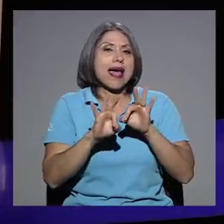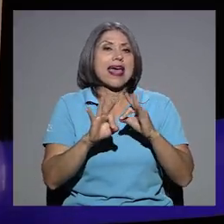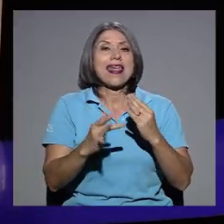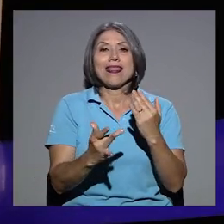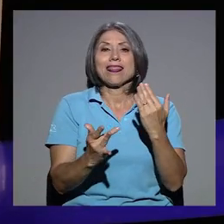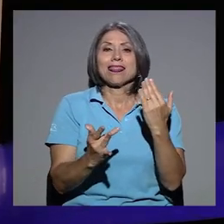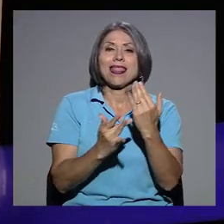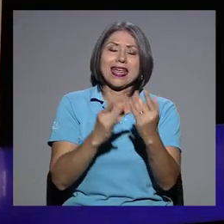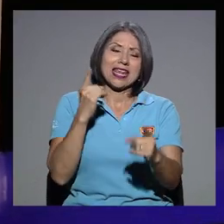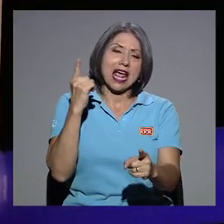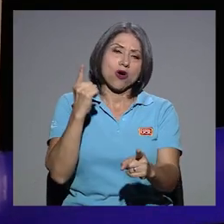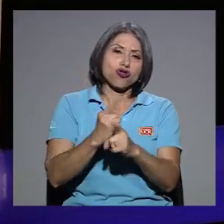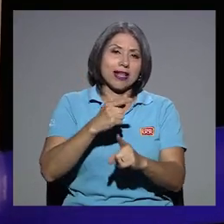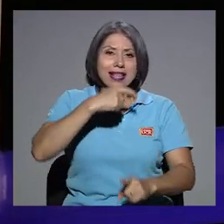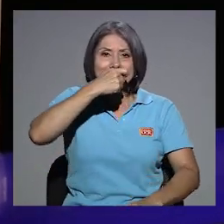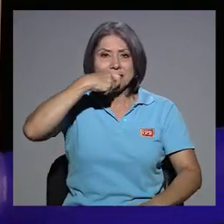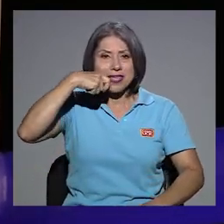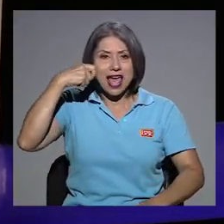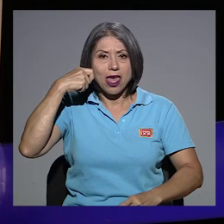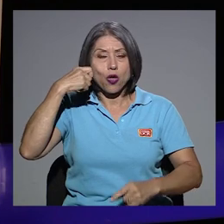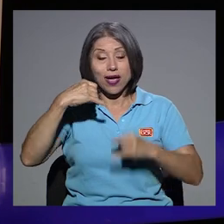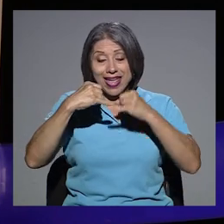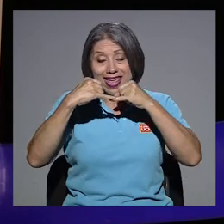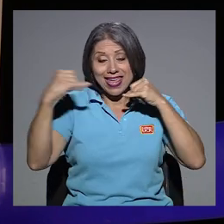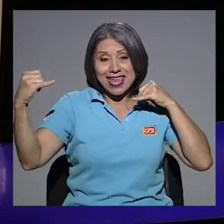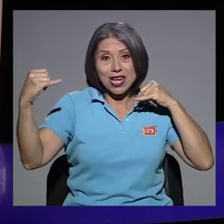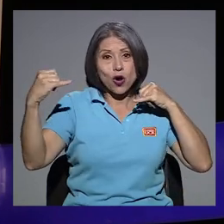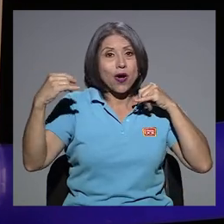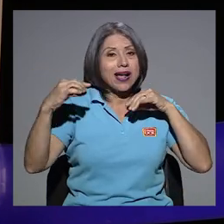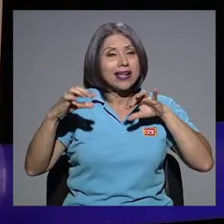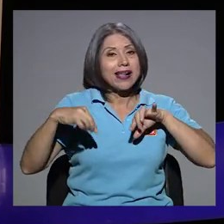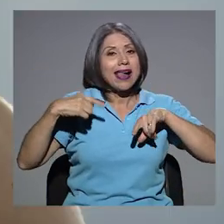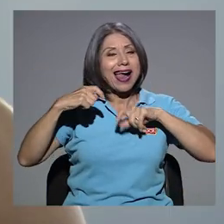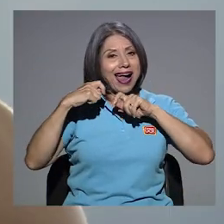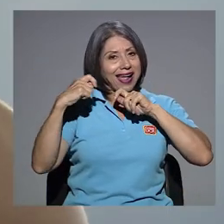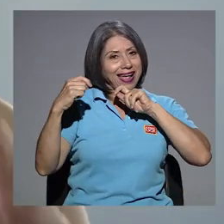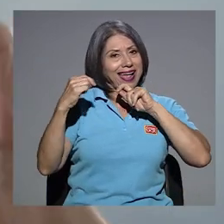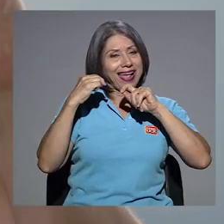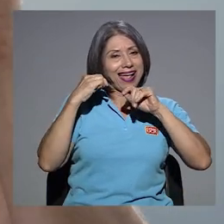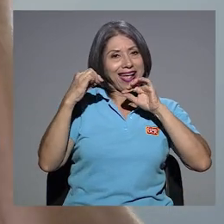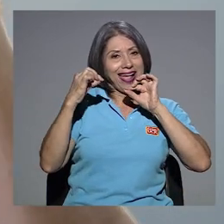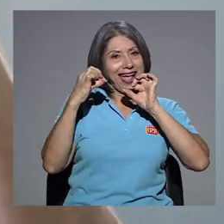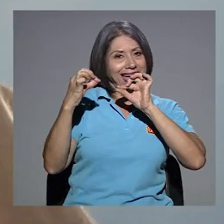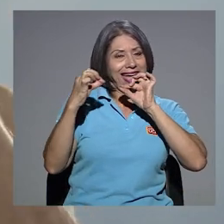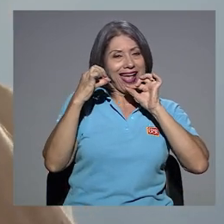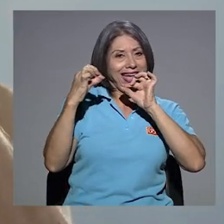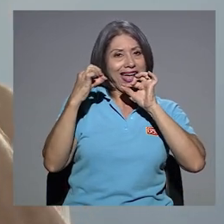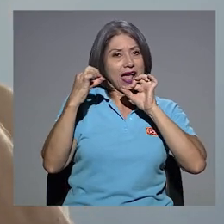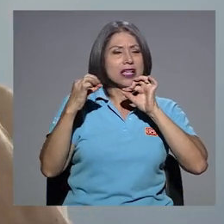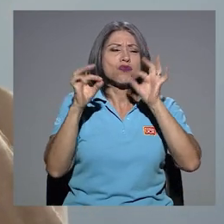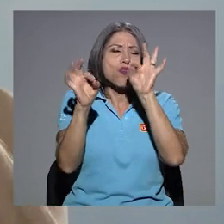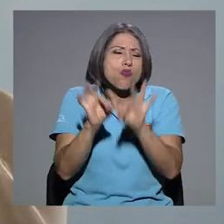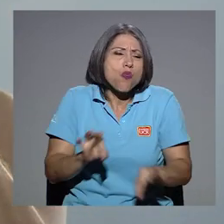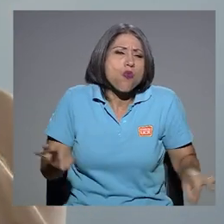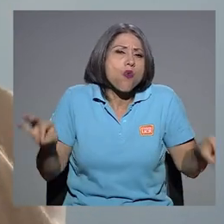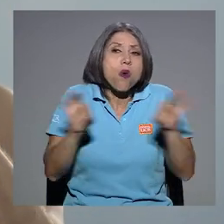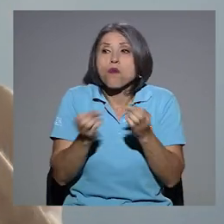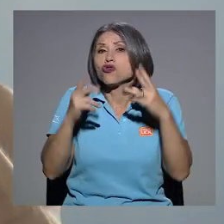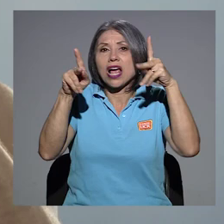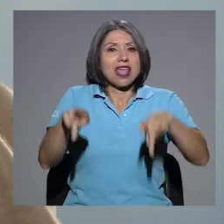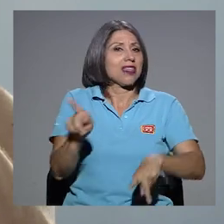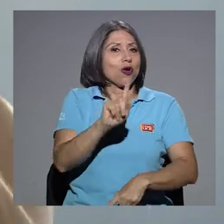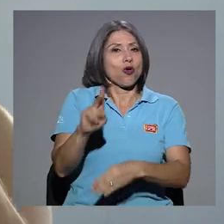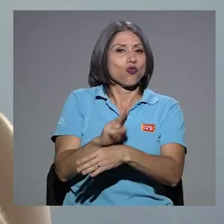de cepillado. El hilo dental es básico, mucha gente no lo usa. De hecho, en el estudio, solamente, si no